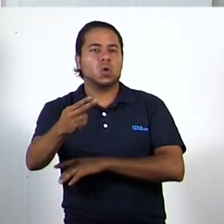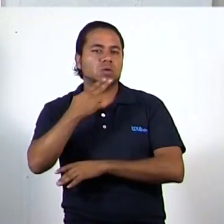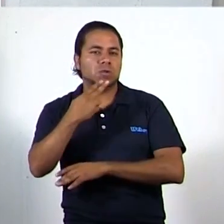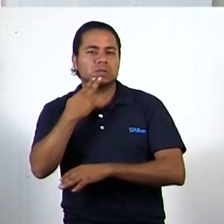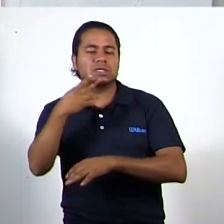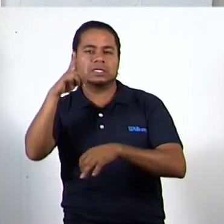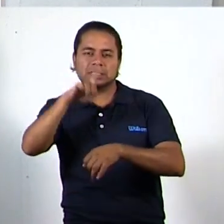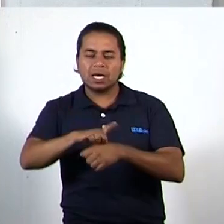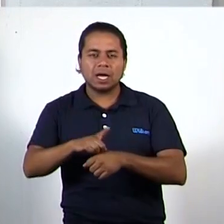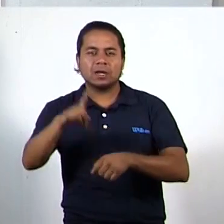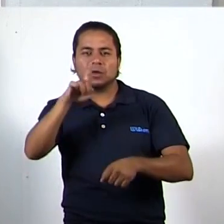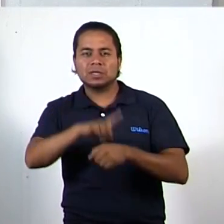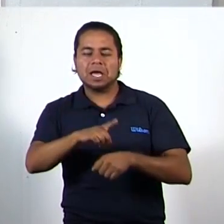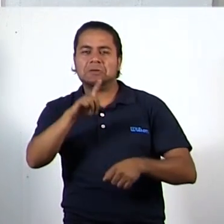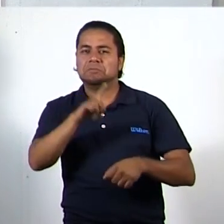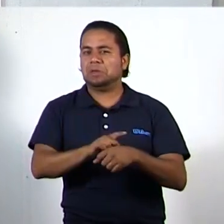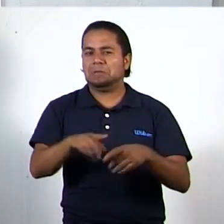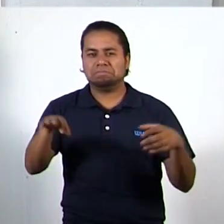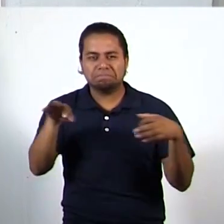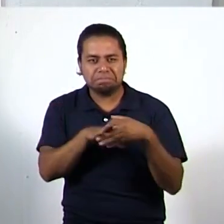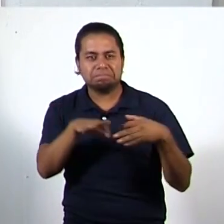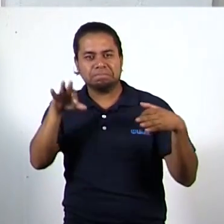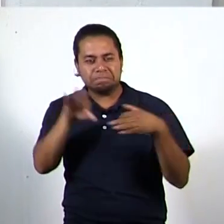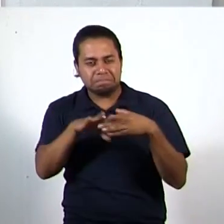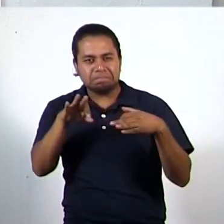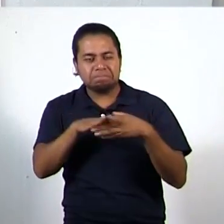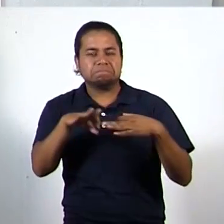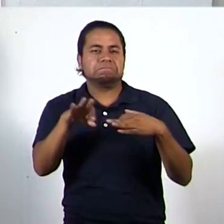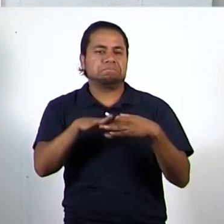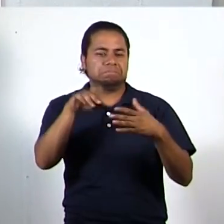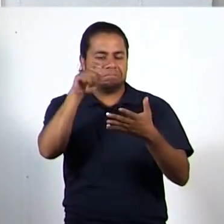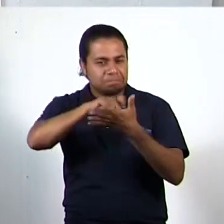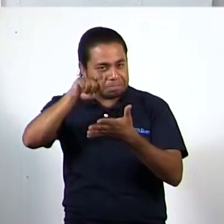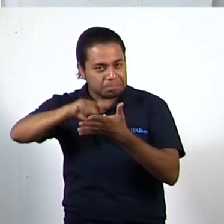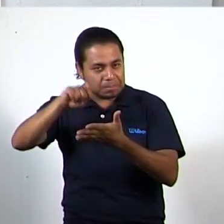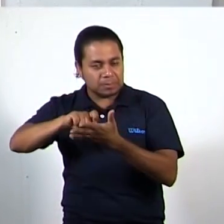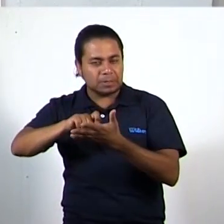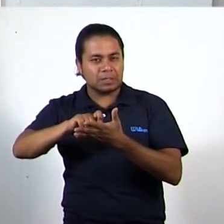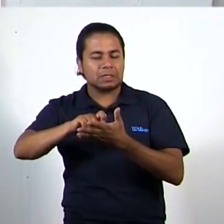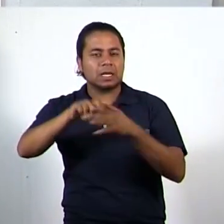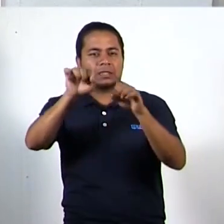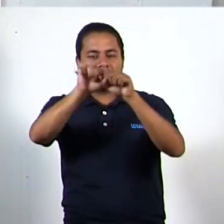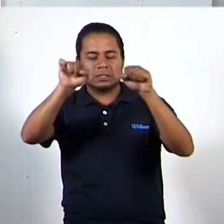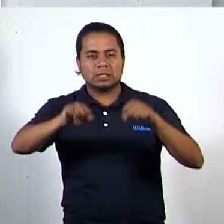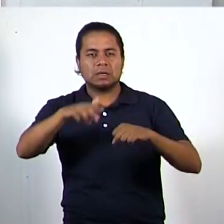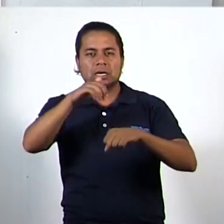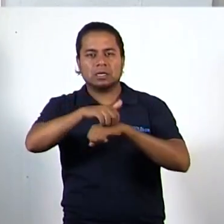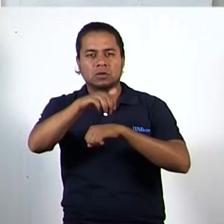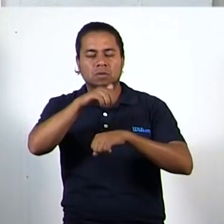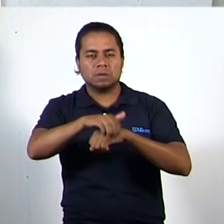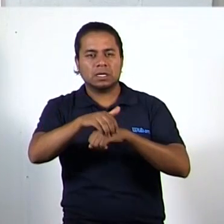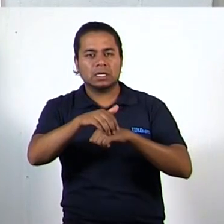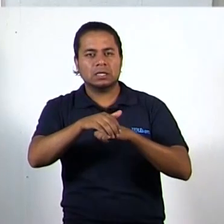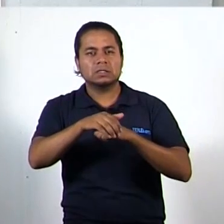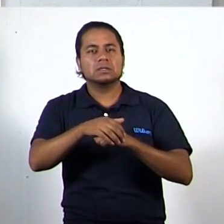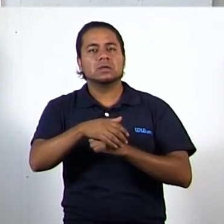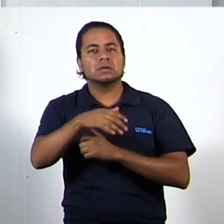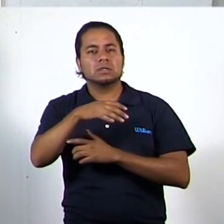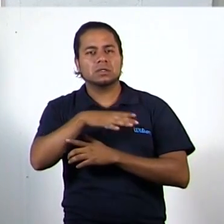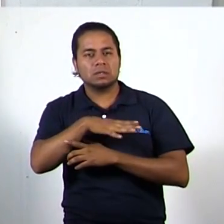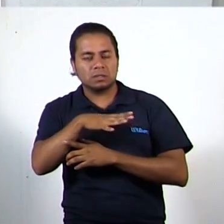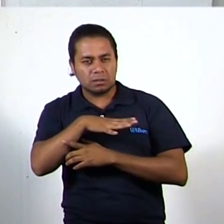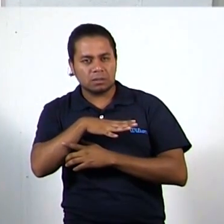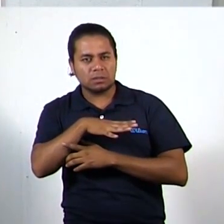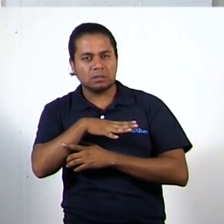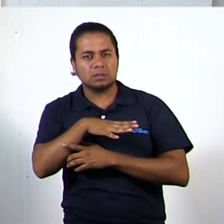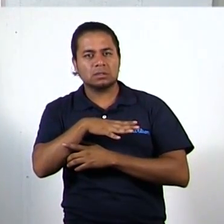días, en todas horas y en muchas actividades, ¿es el sistema de numeración? Sí, este sistema de numeración se